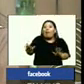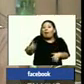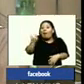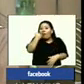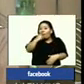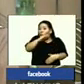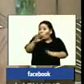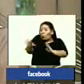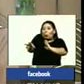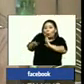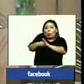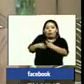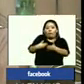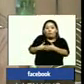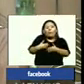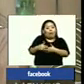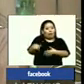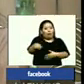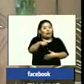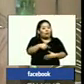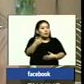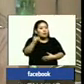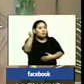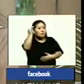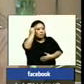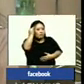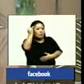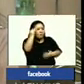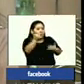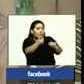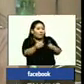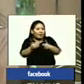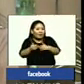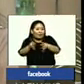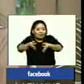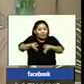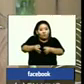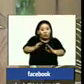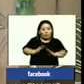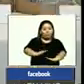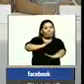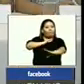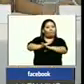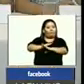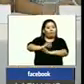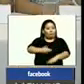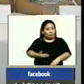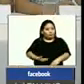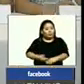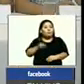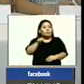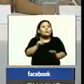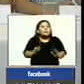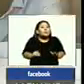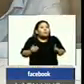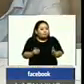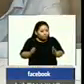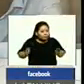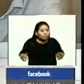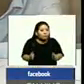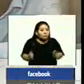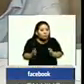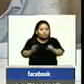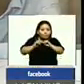de transmisión sexual que existen y a conocer sobre los diversos métodos anticonceptivos. Es por eso que se impulsa una